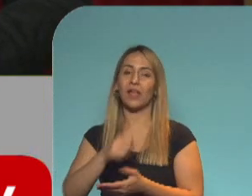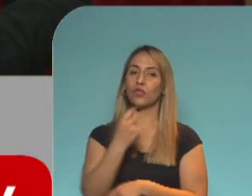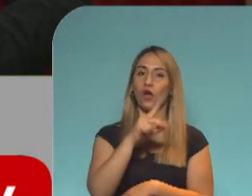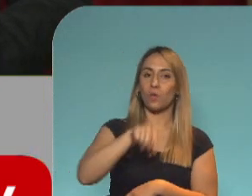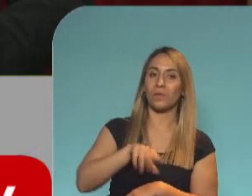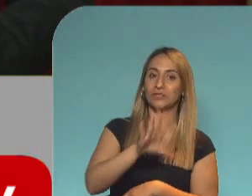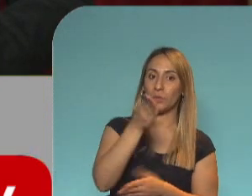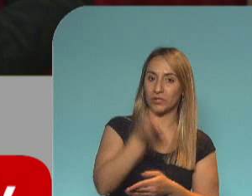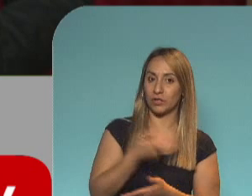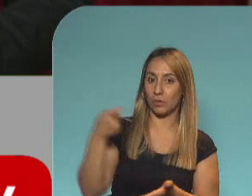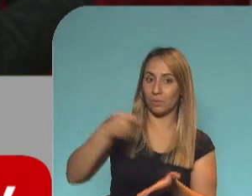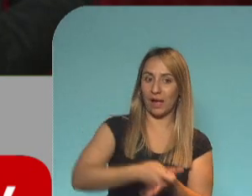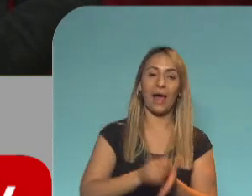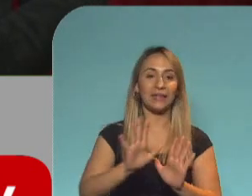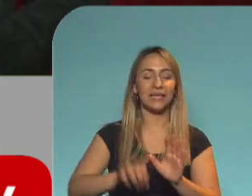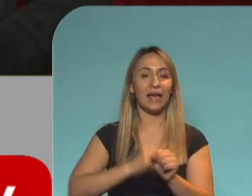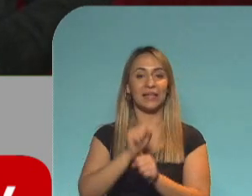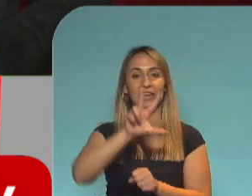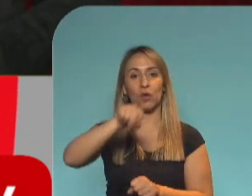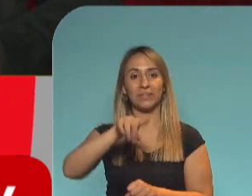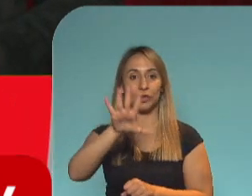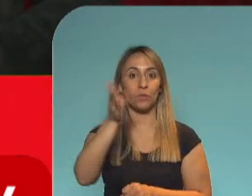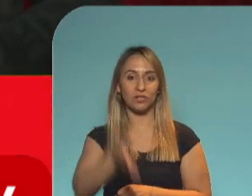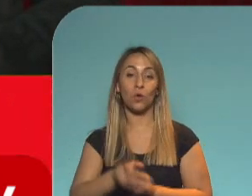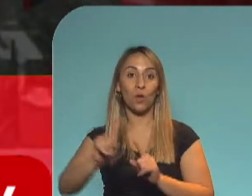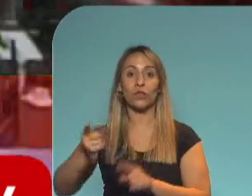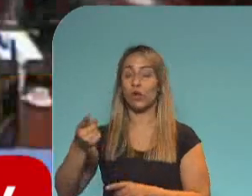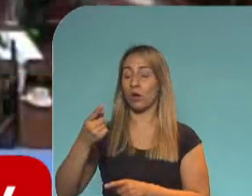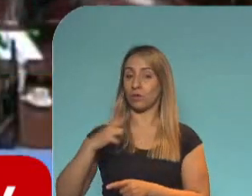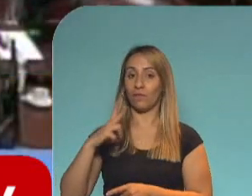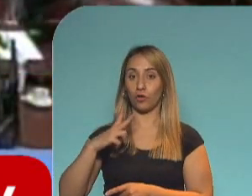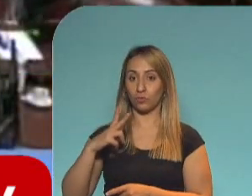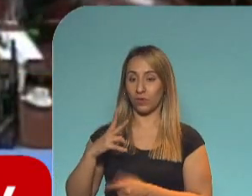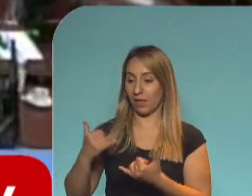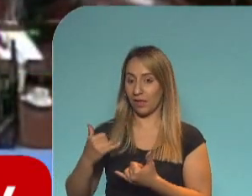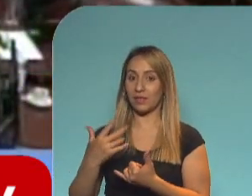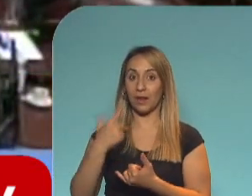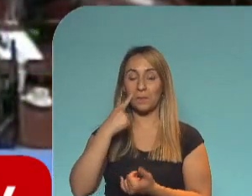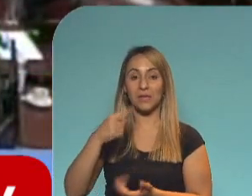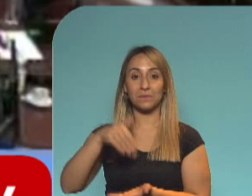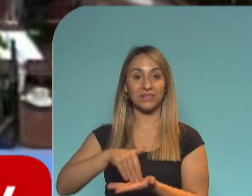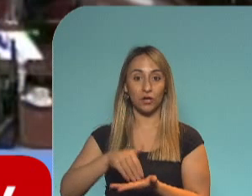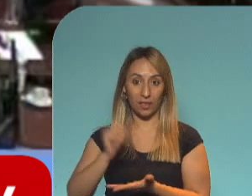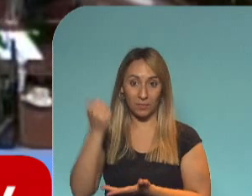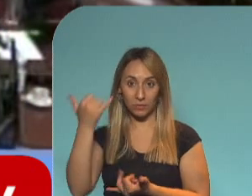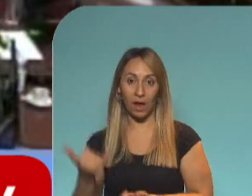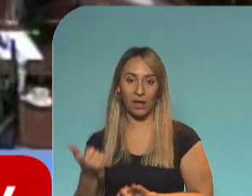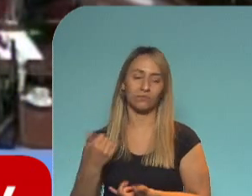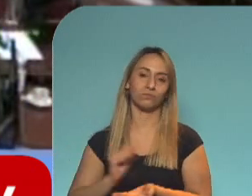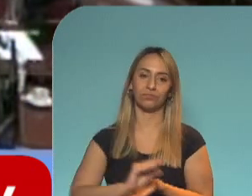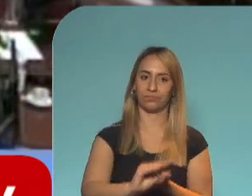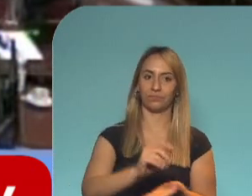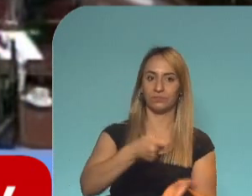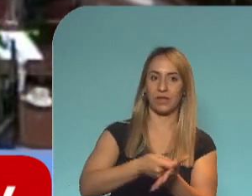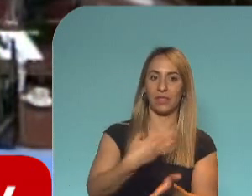llegar al 3,5% cuando la fortuna supere los 3.000 millones de pesos. Alfredo Simón, allí en el